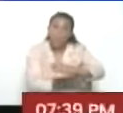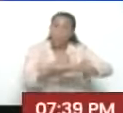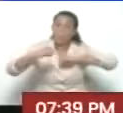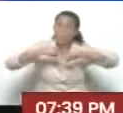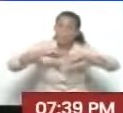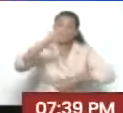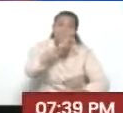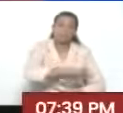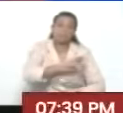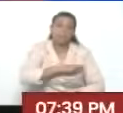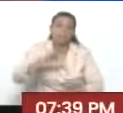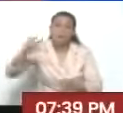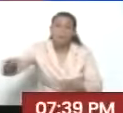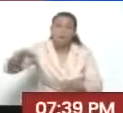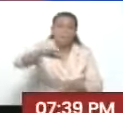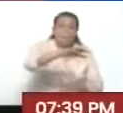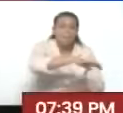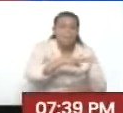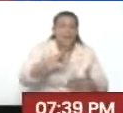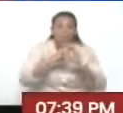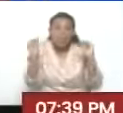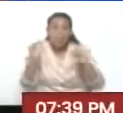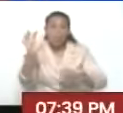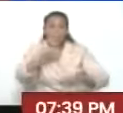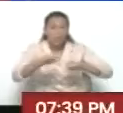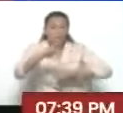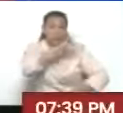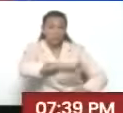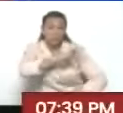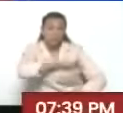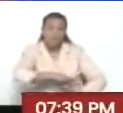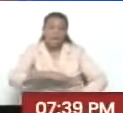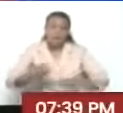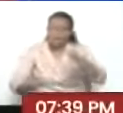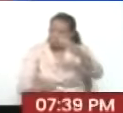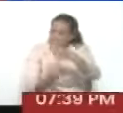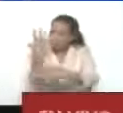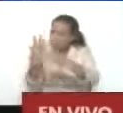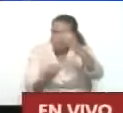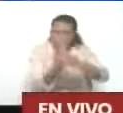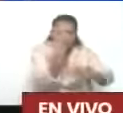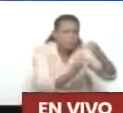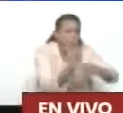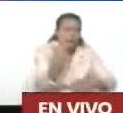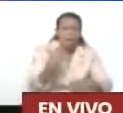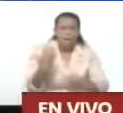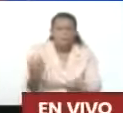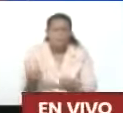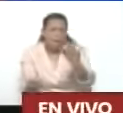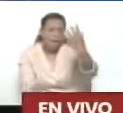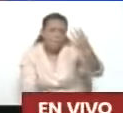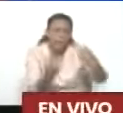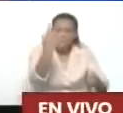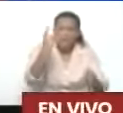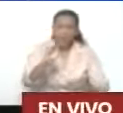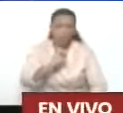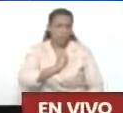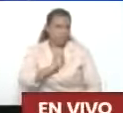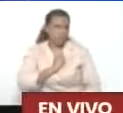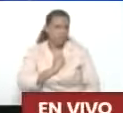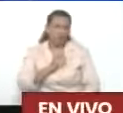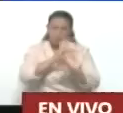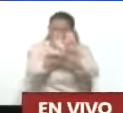movimientos sociales. Claro. Todos los movimientos sociales. Que florezcan mil movimientos sociales con su identidad, con